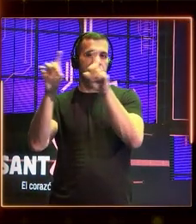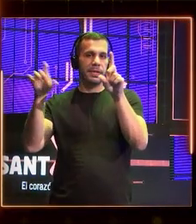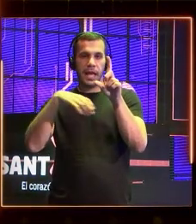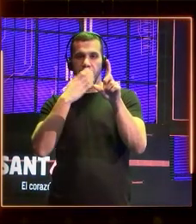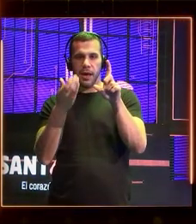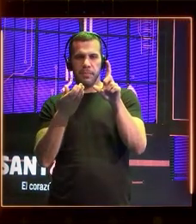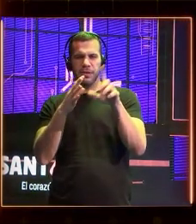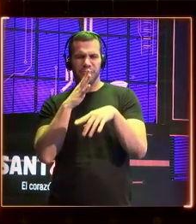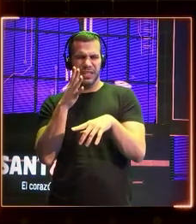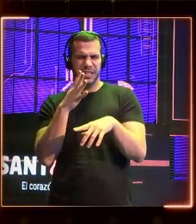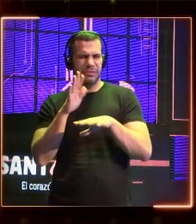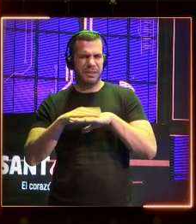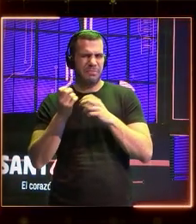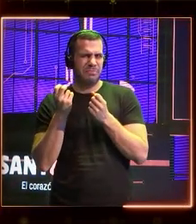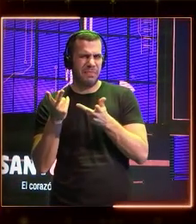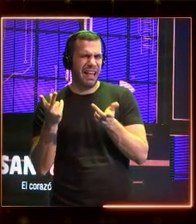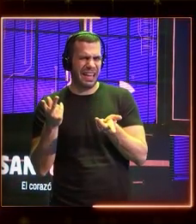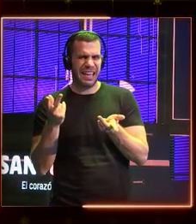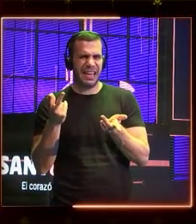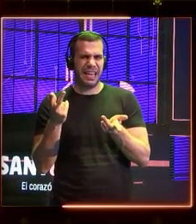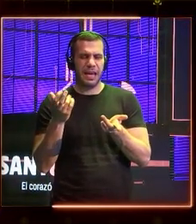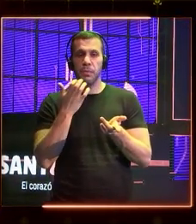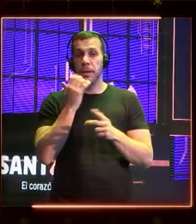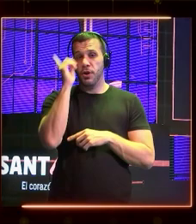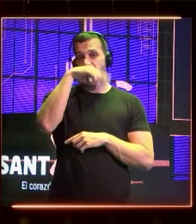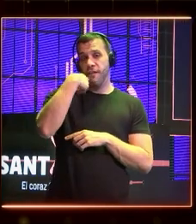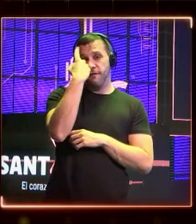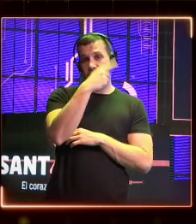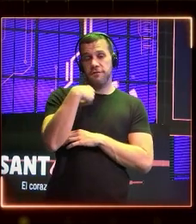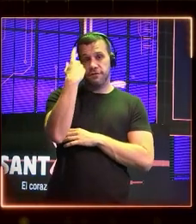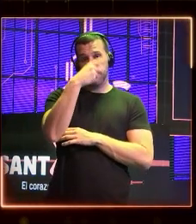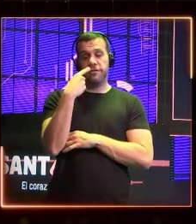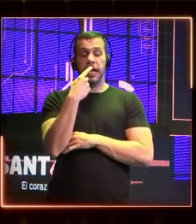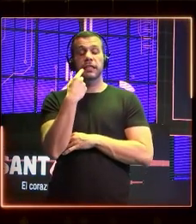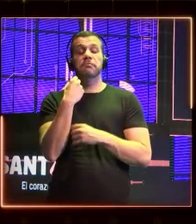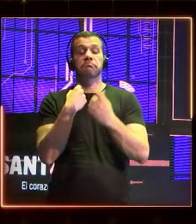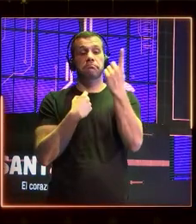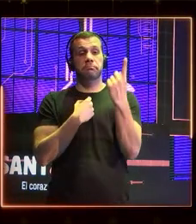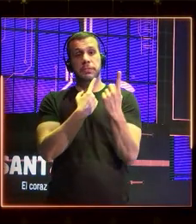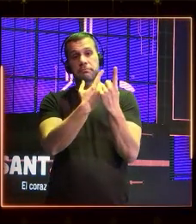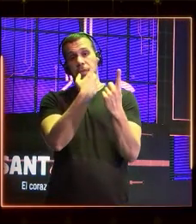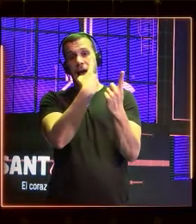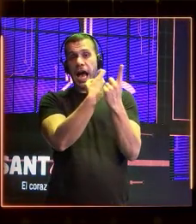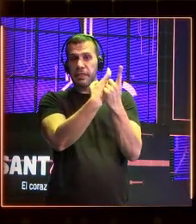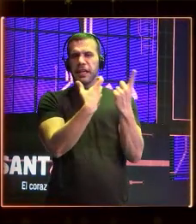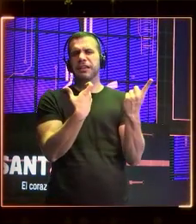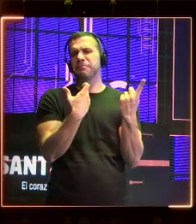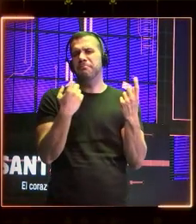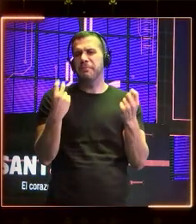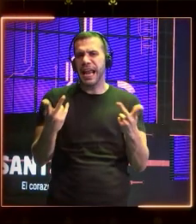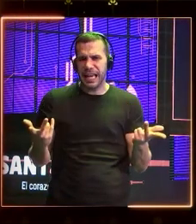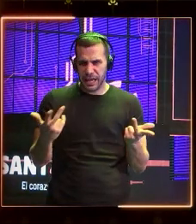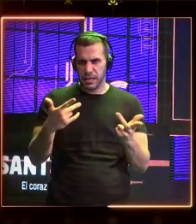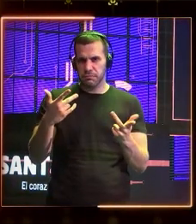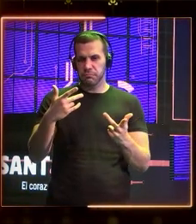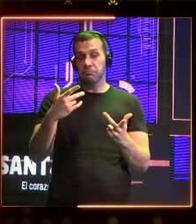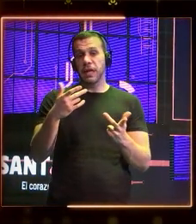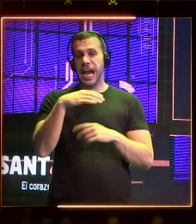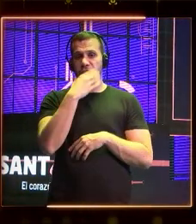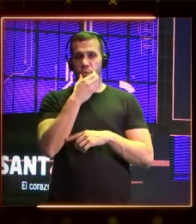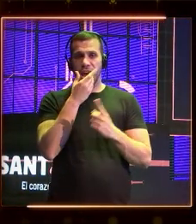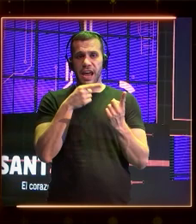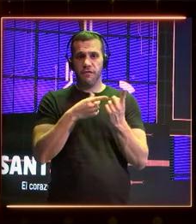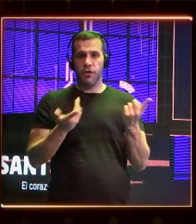para qué quería Apple poner Face ID en un iPhone em